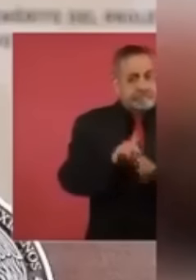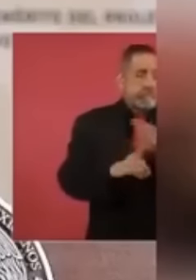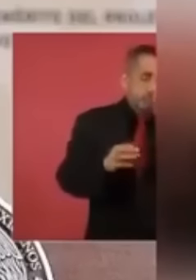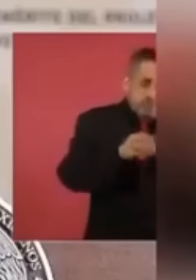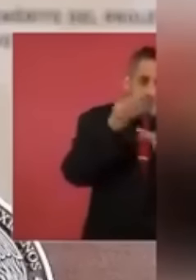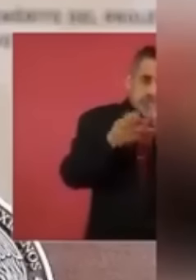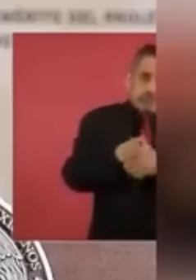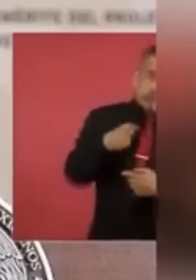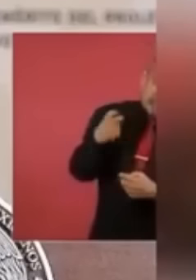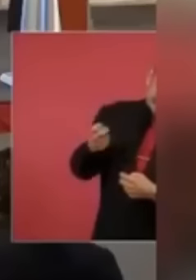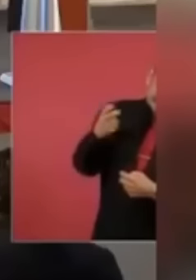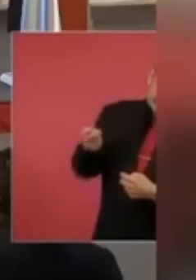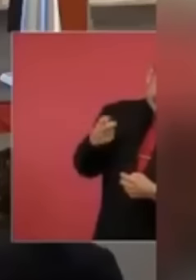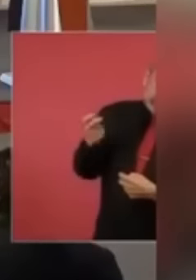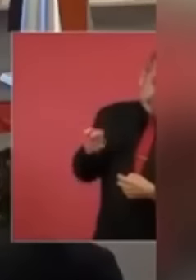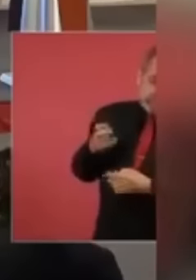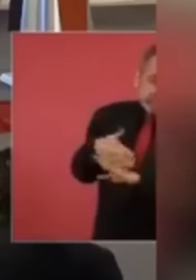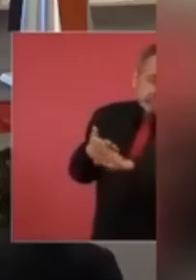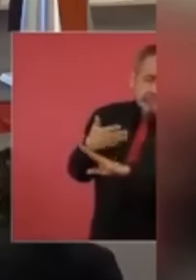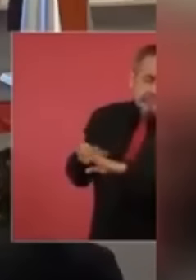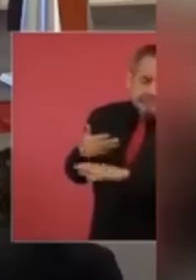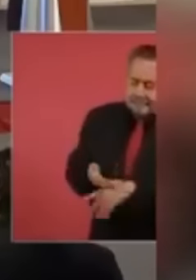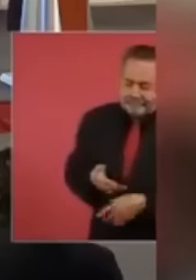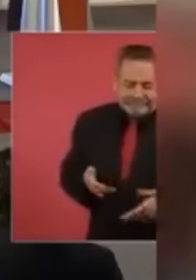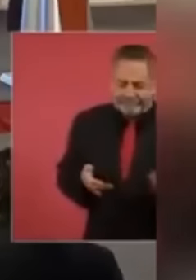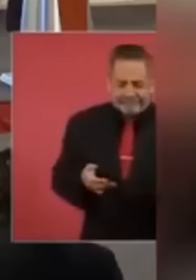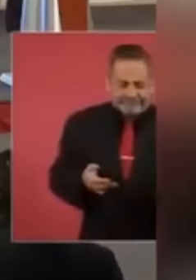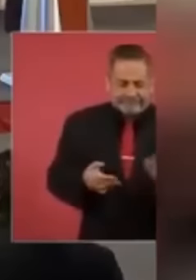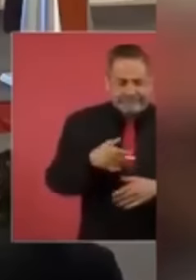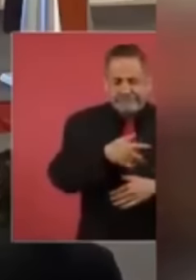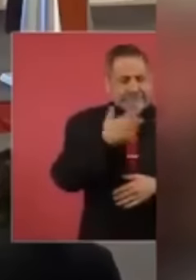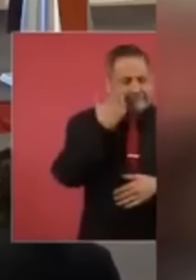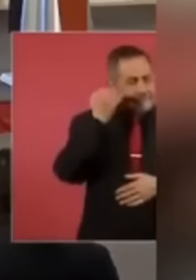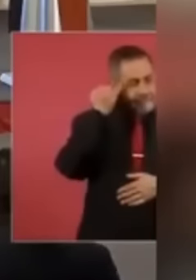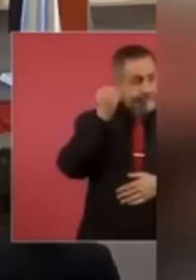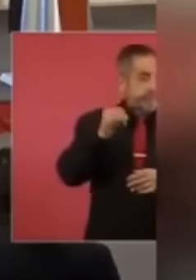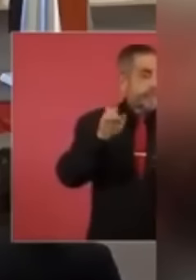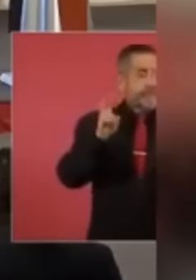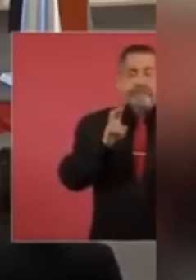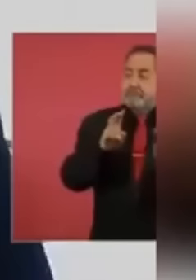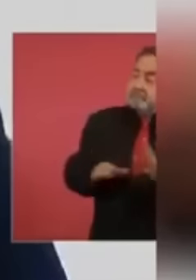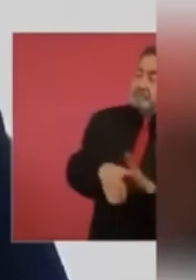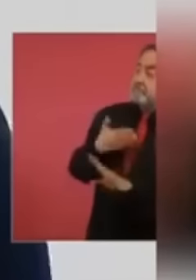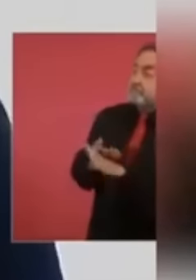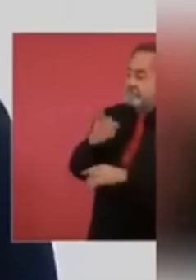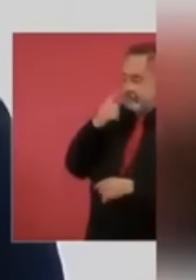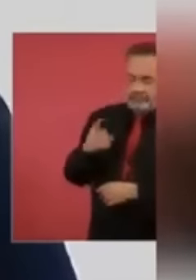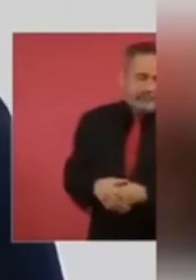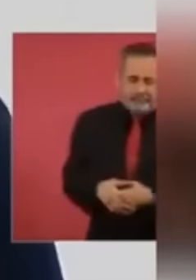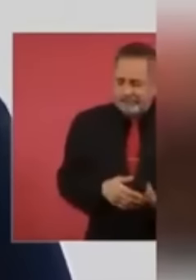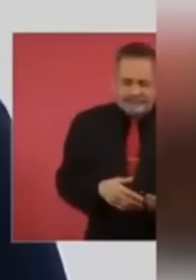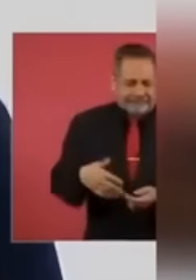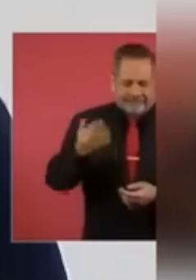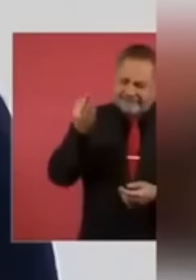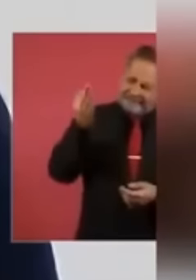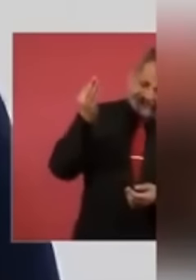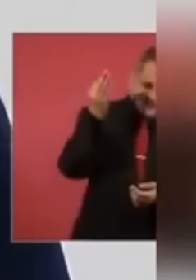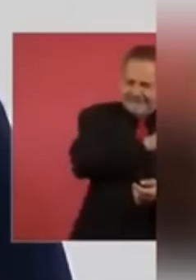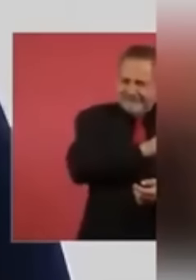Campaña en donde quieren posicionar un tema el cual es absolutamente